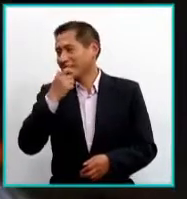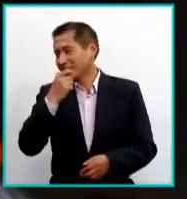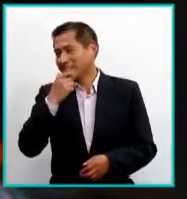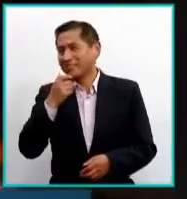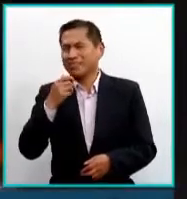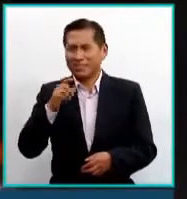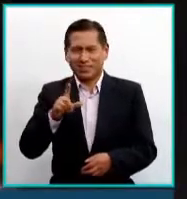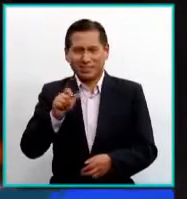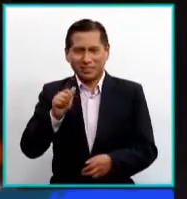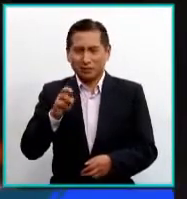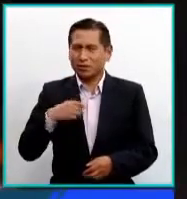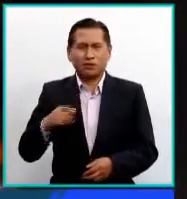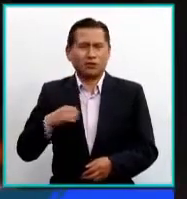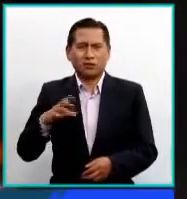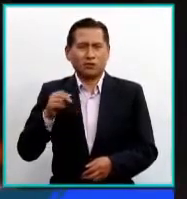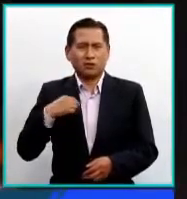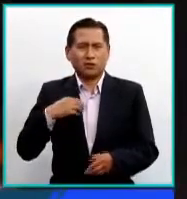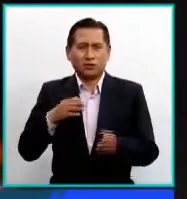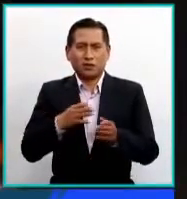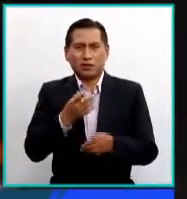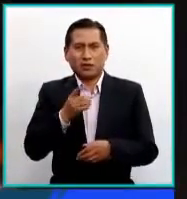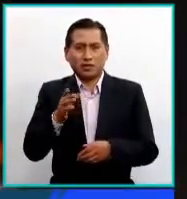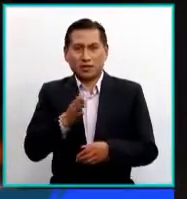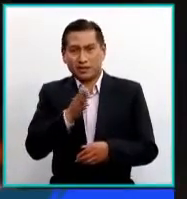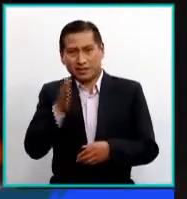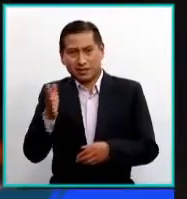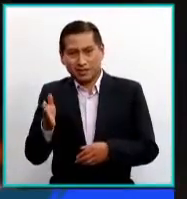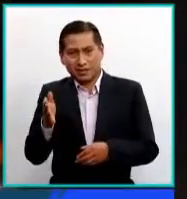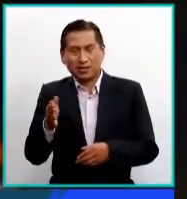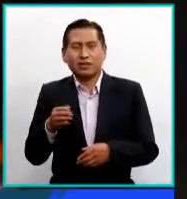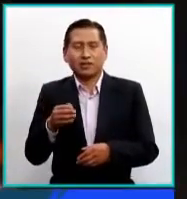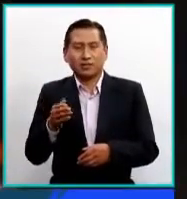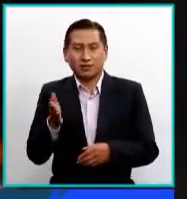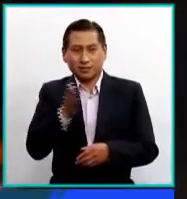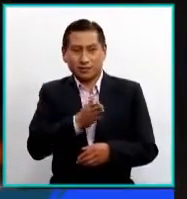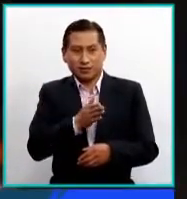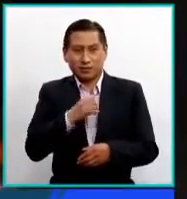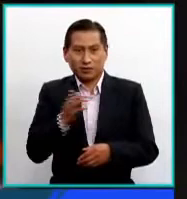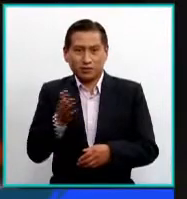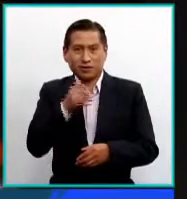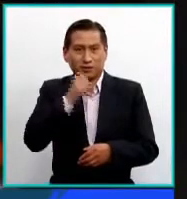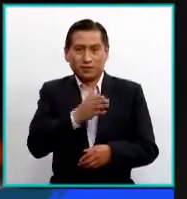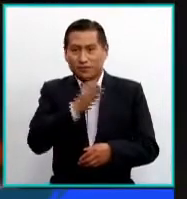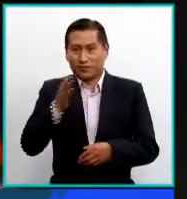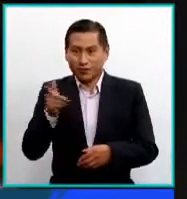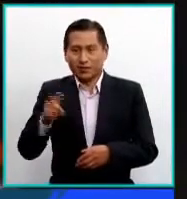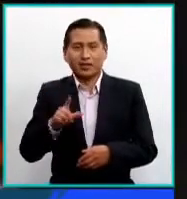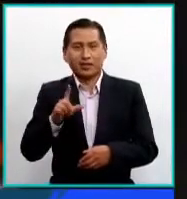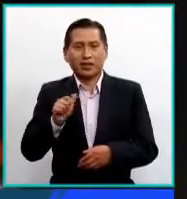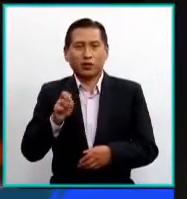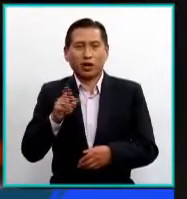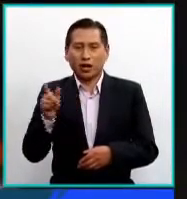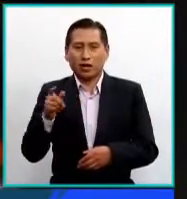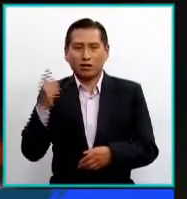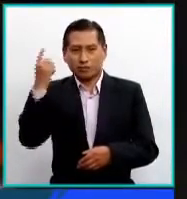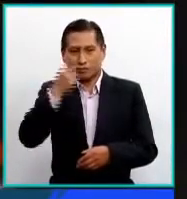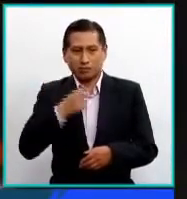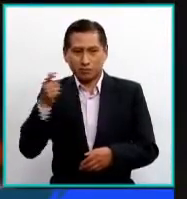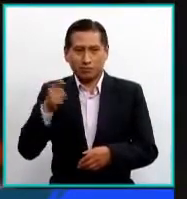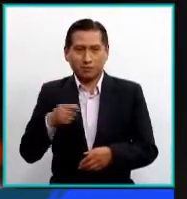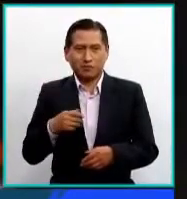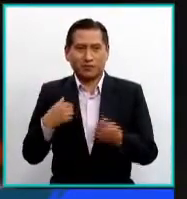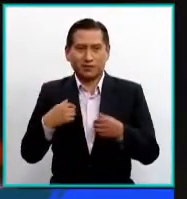¿Es por la Laura? Yo soy la de la derecha. La de la derecha. Y la de la izquierda es la Lau. Es y la Lau, notoriamente ahí en